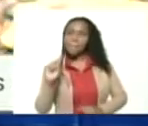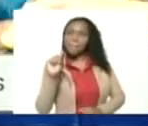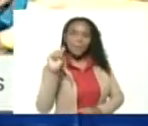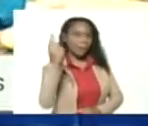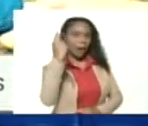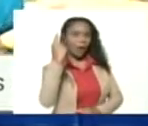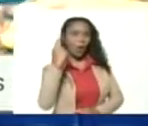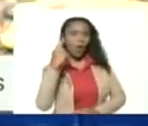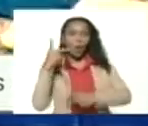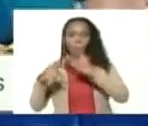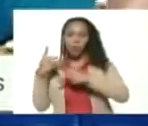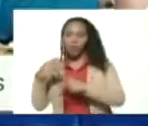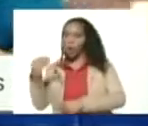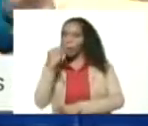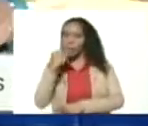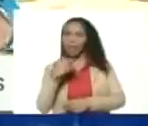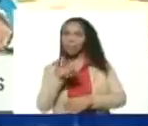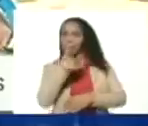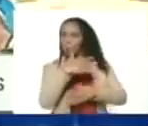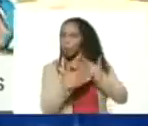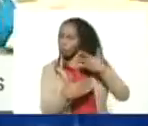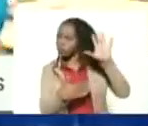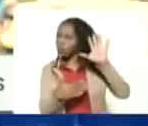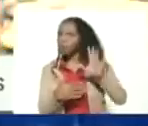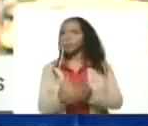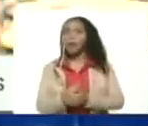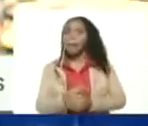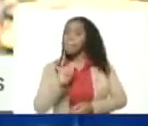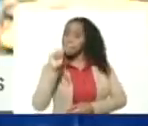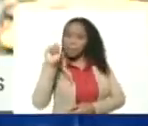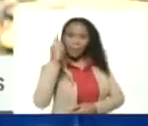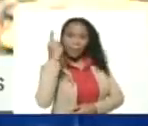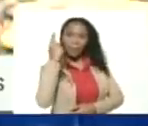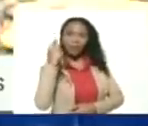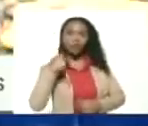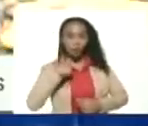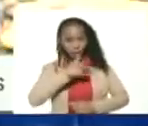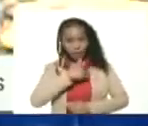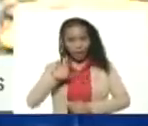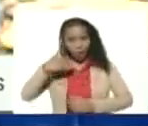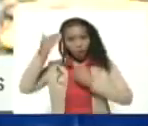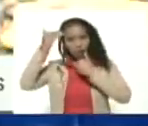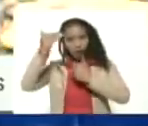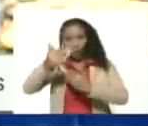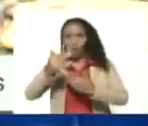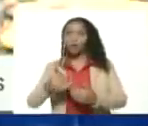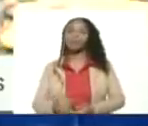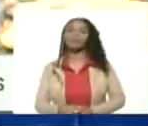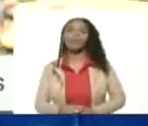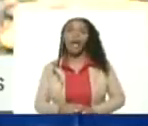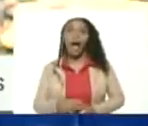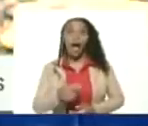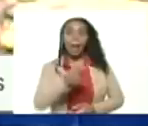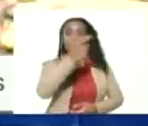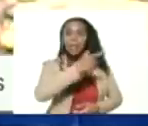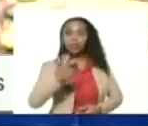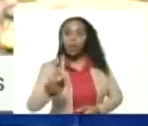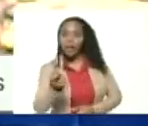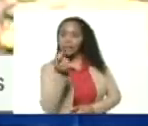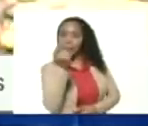primero producir los alimentos, después lo demás. Primero lo primero, quiero saludar a los semilleristas,